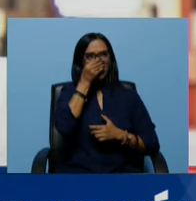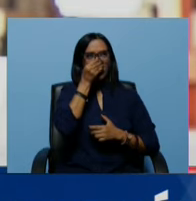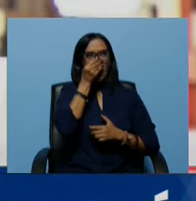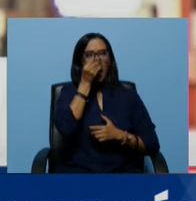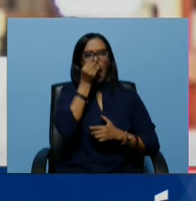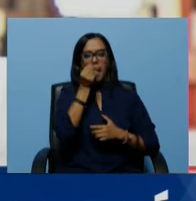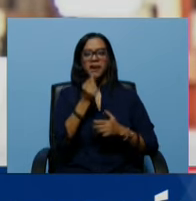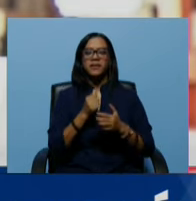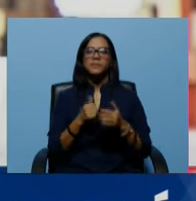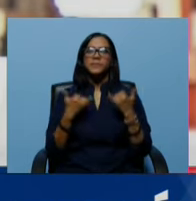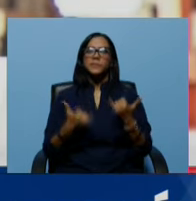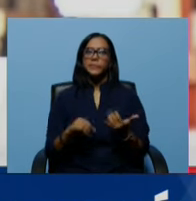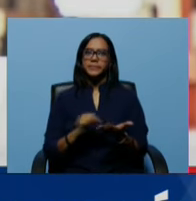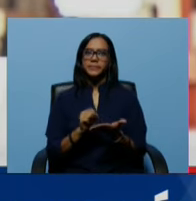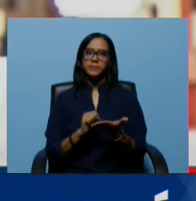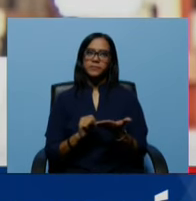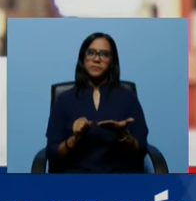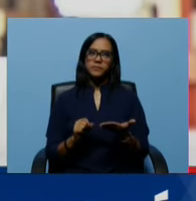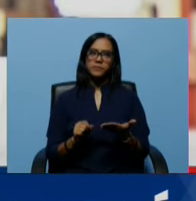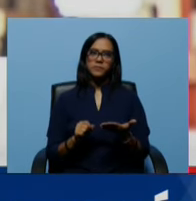Ya este lo firmé, Delcy.